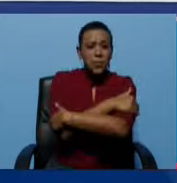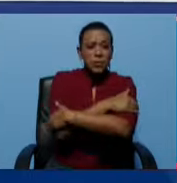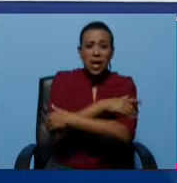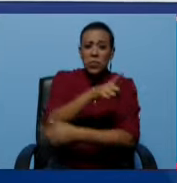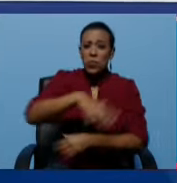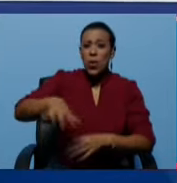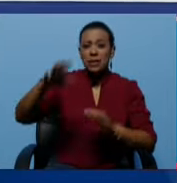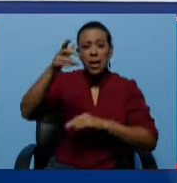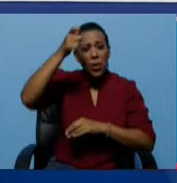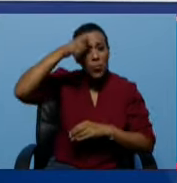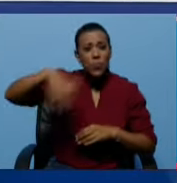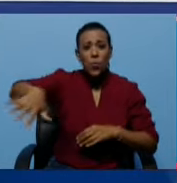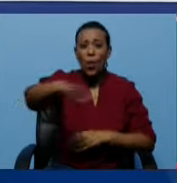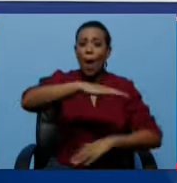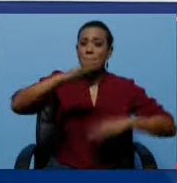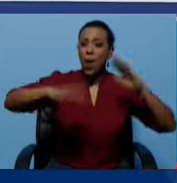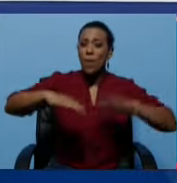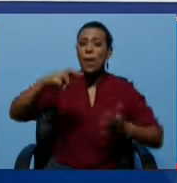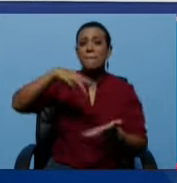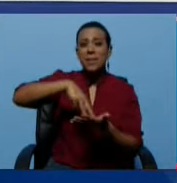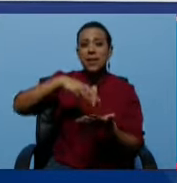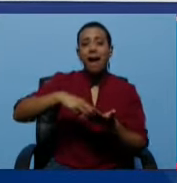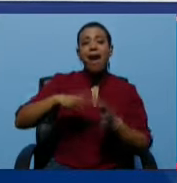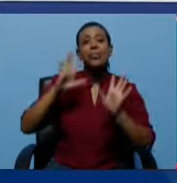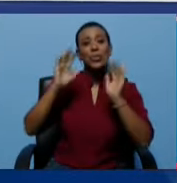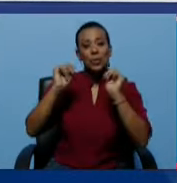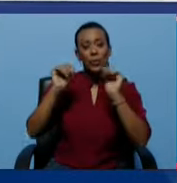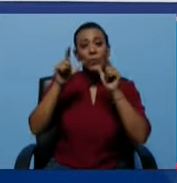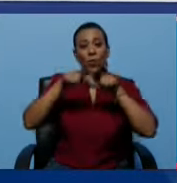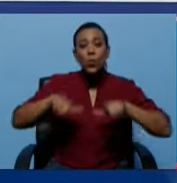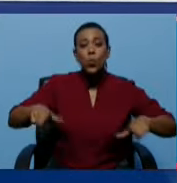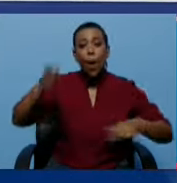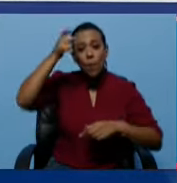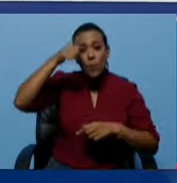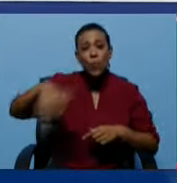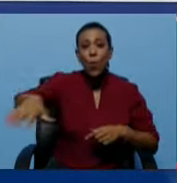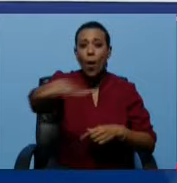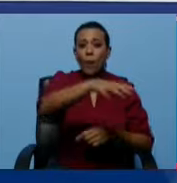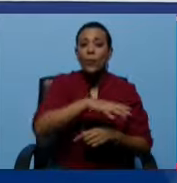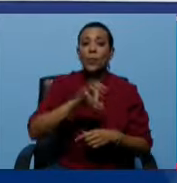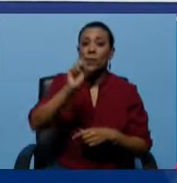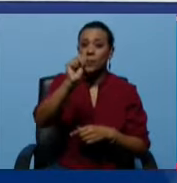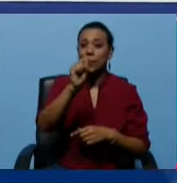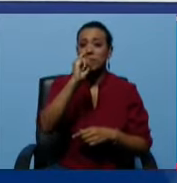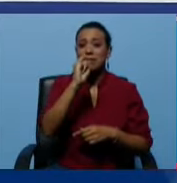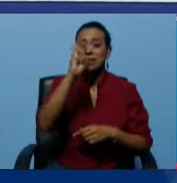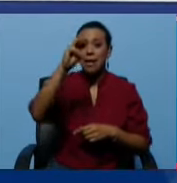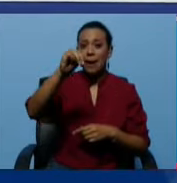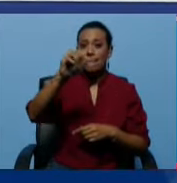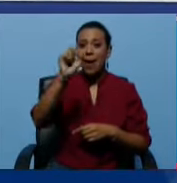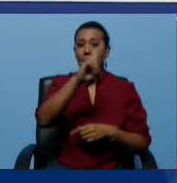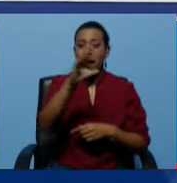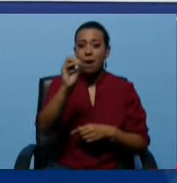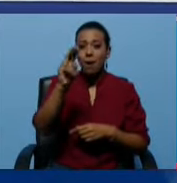desde el pueblo barlaventeño, nos despedimos de todos y todas desde el pueblo de los Cimarrones. Muchas gracias.